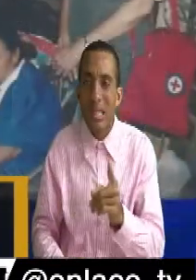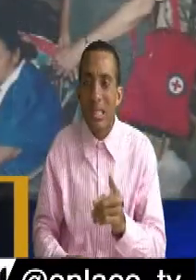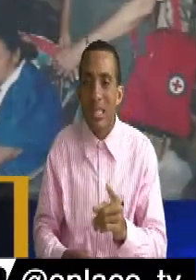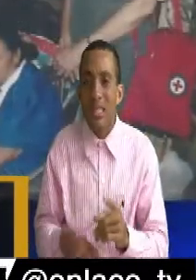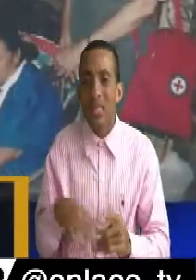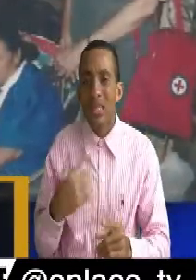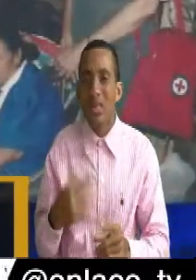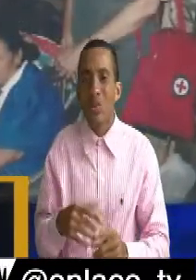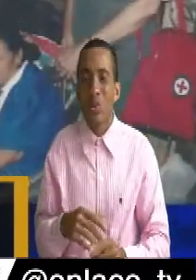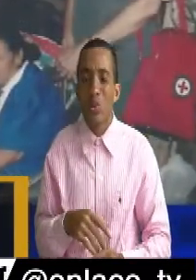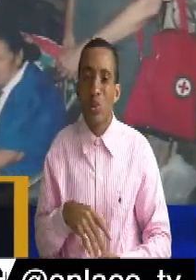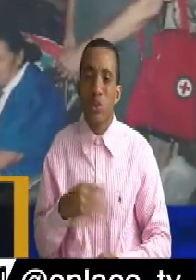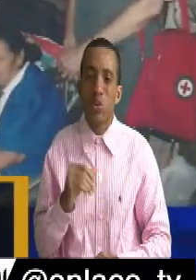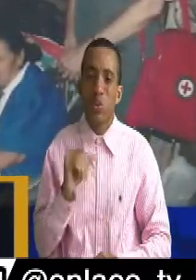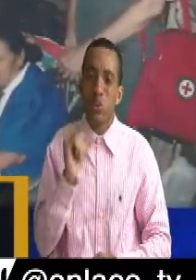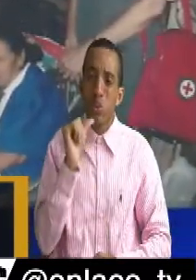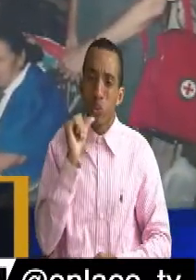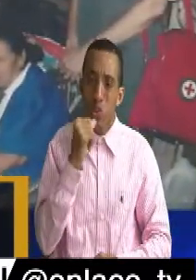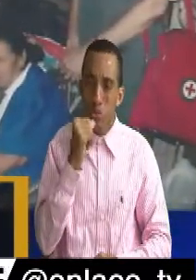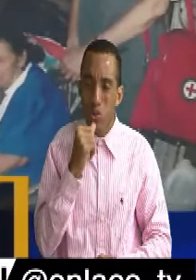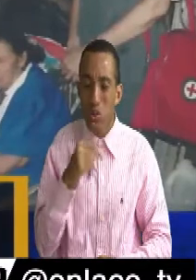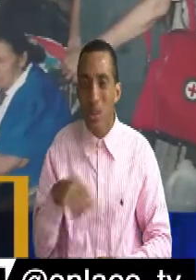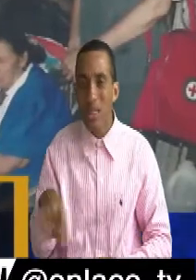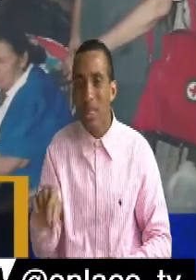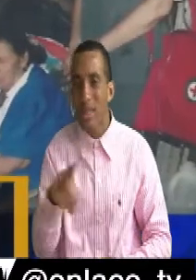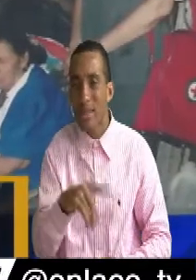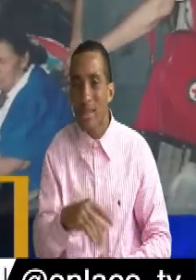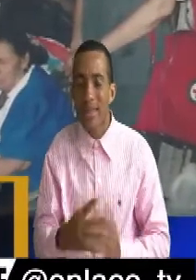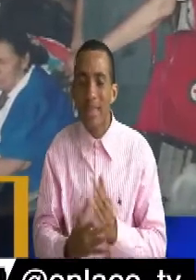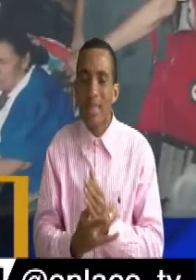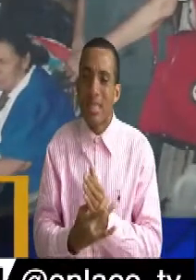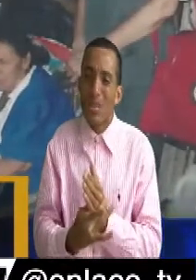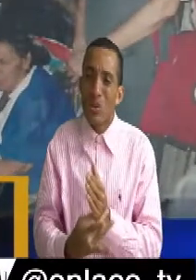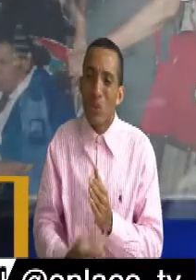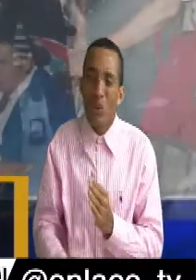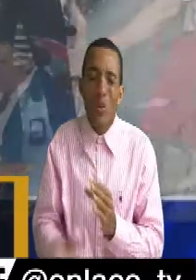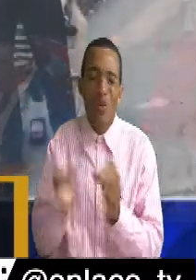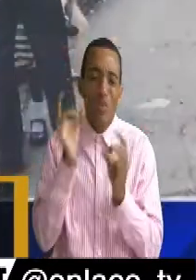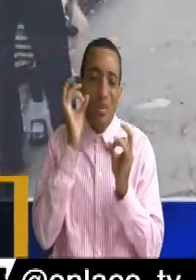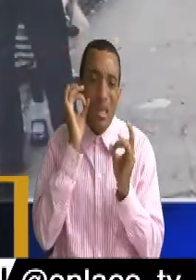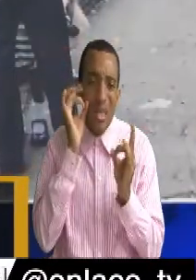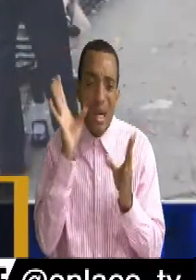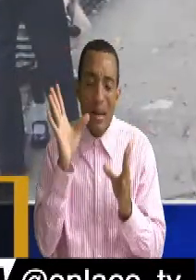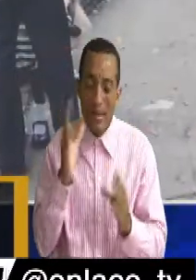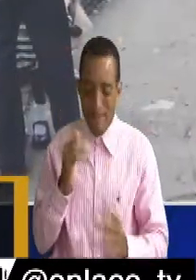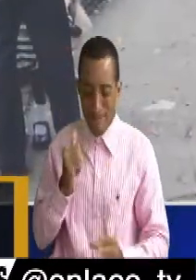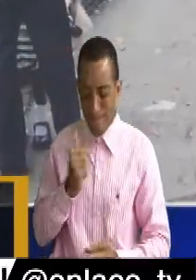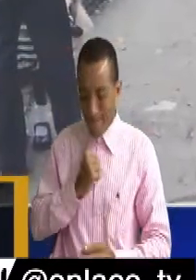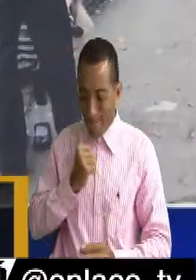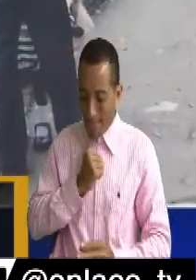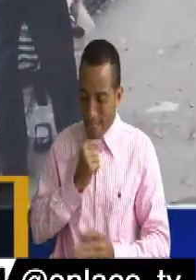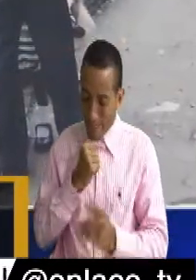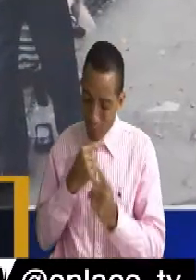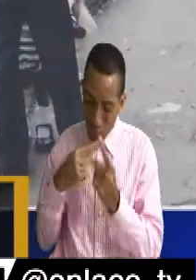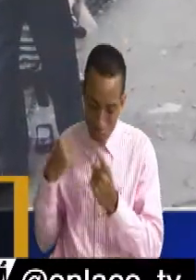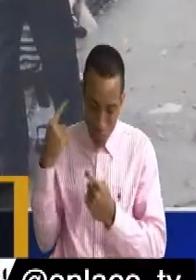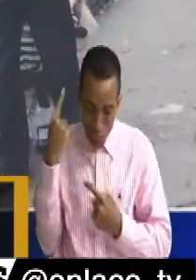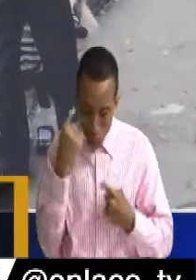íbamos, la miseria, eso no se podía hablar ni siquiera de pobreza, me empiezo a cuestionarme y a darme